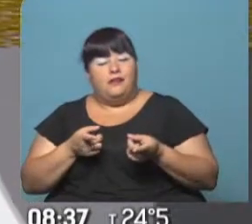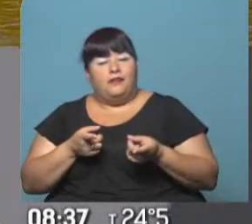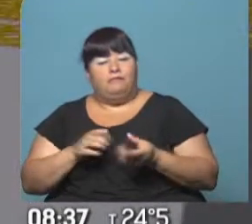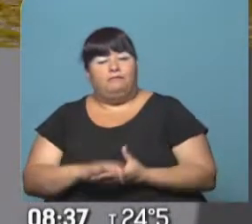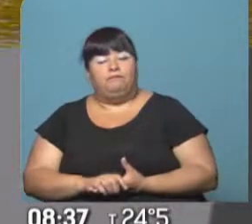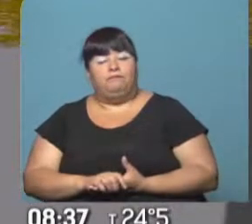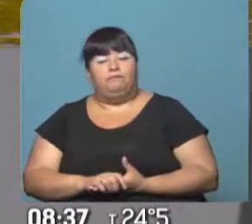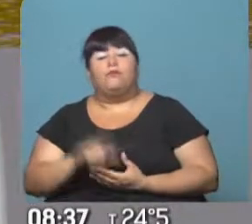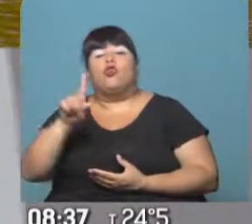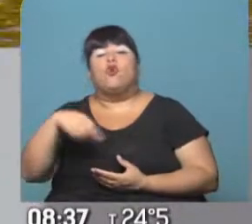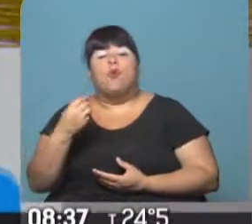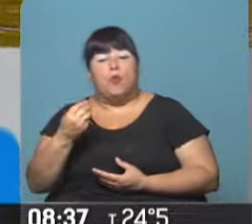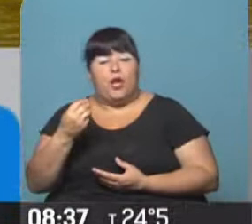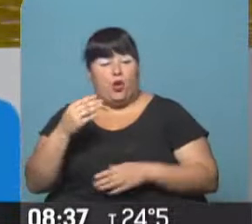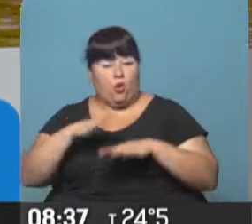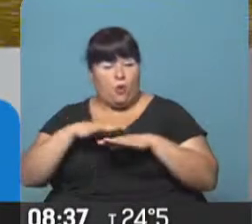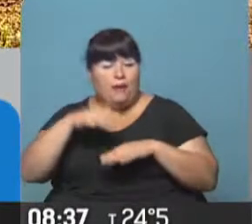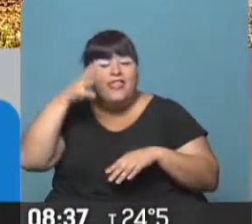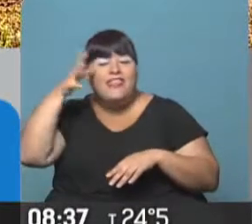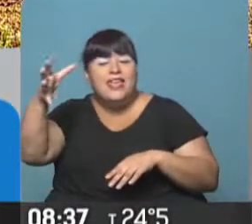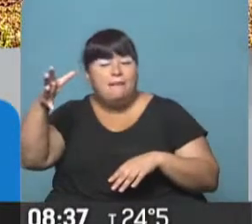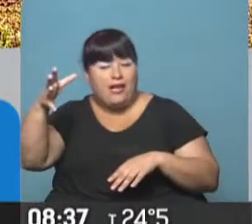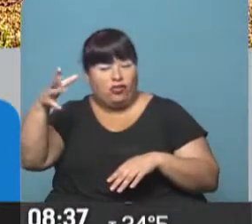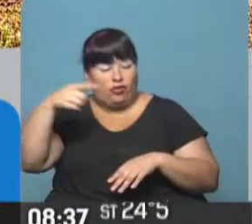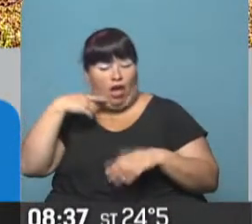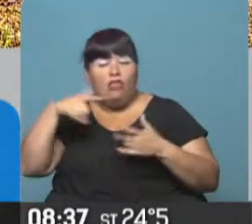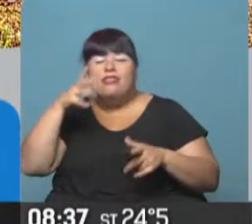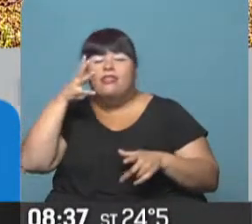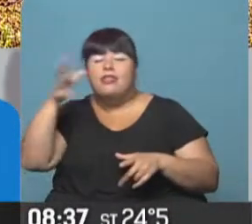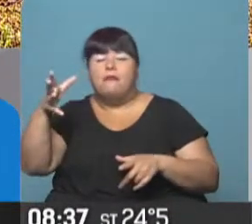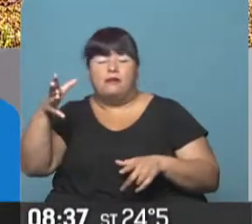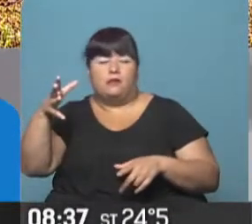que se produce por la excesiva, en la mayoría de los casos, la excesiva